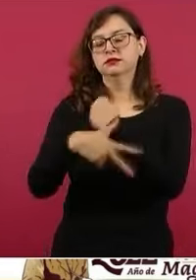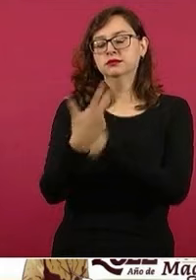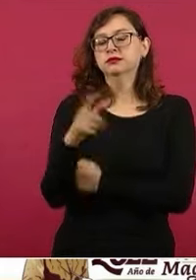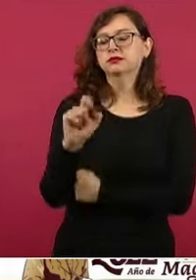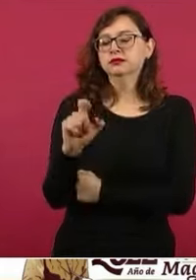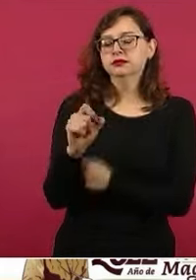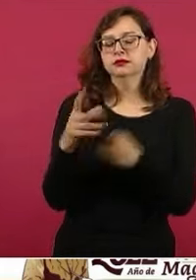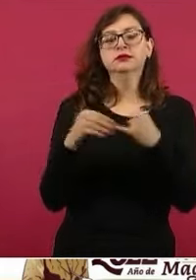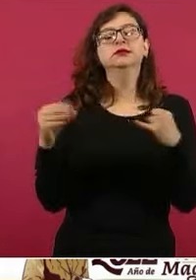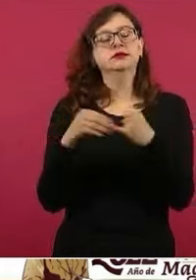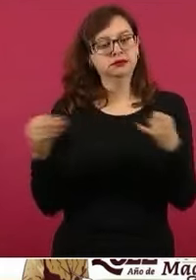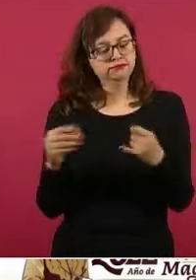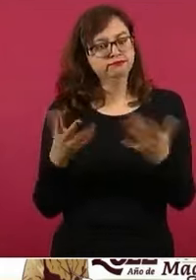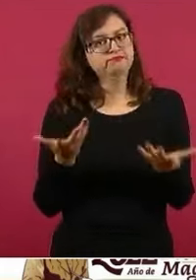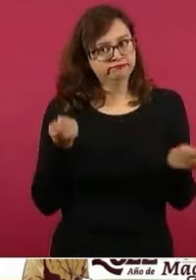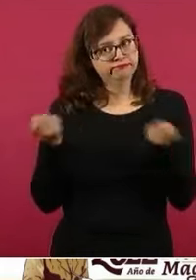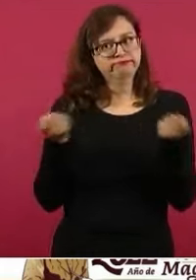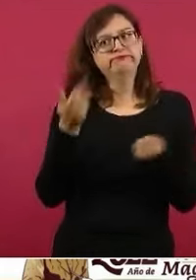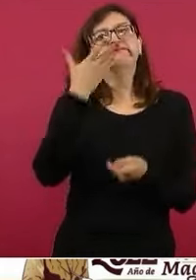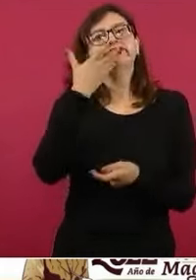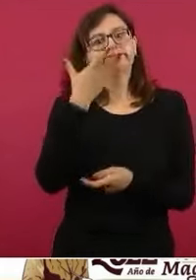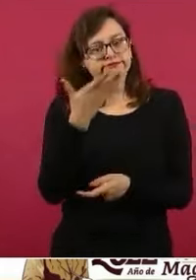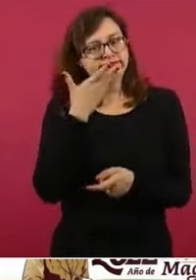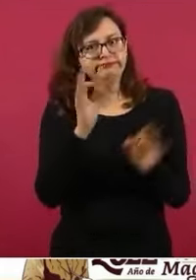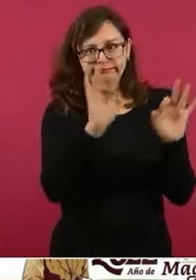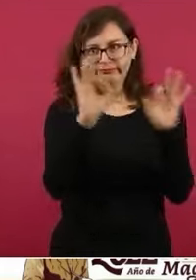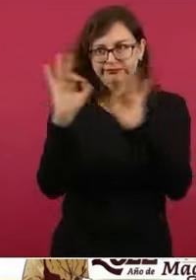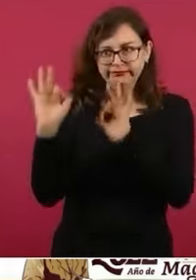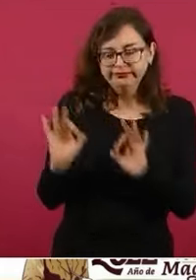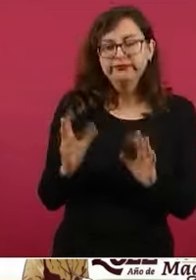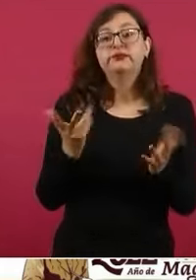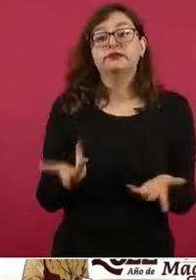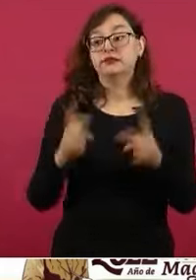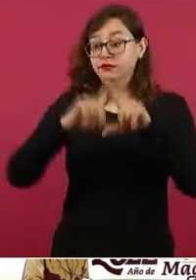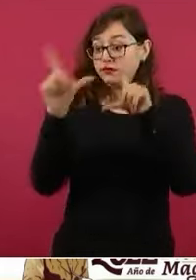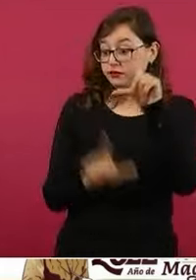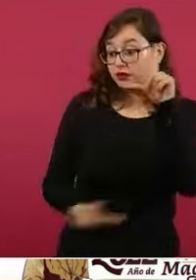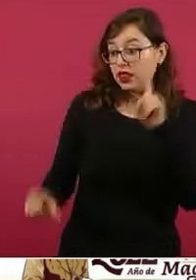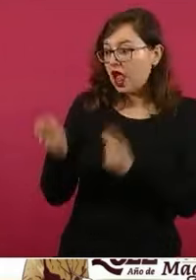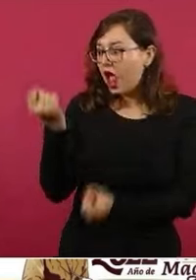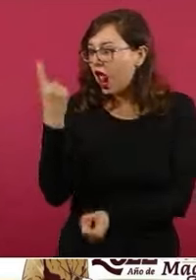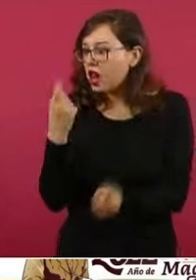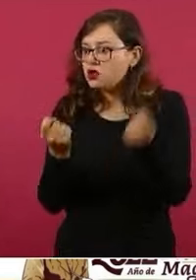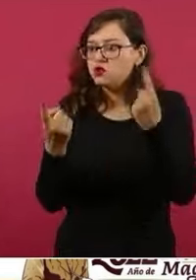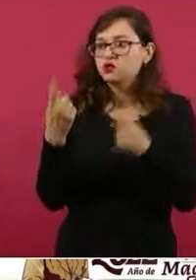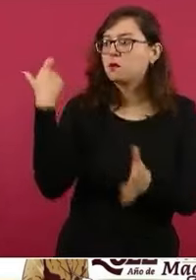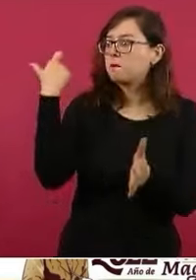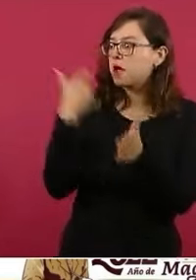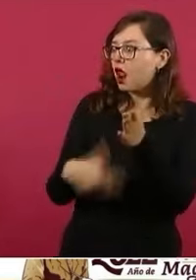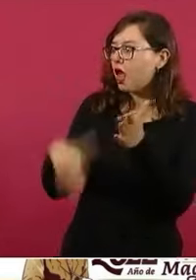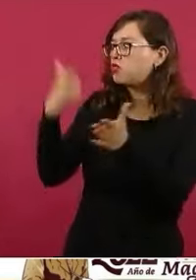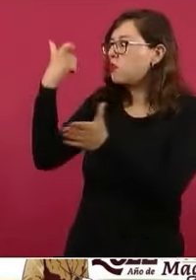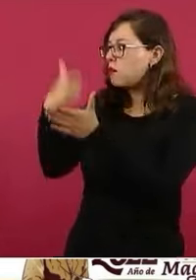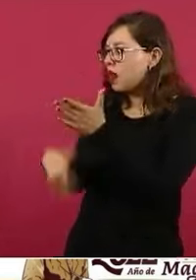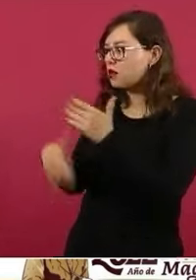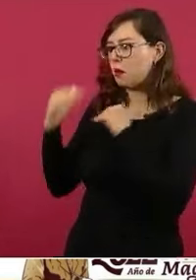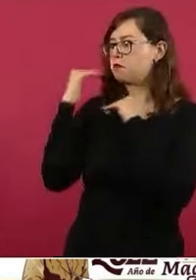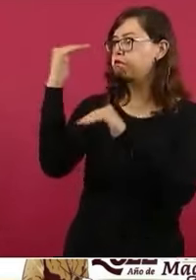$13.20. También seguimos encontrando quién da por abajo de ese precio máximo. Hay ejemplos en Hidalgo, en el Estado de